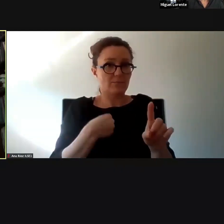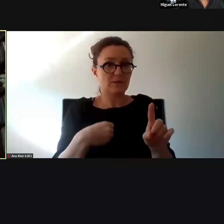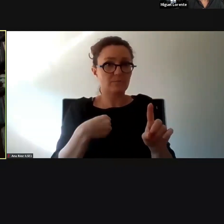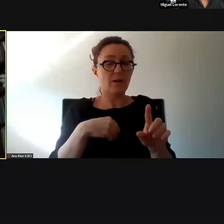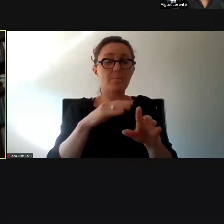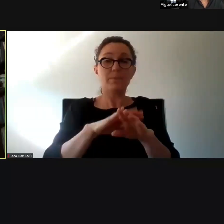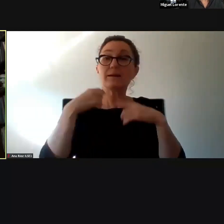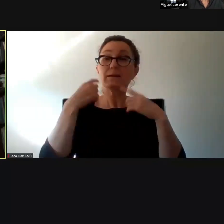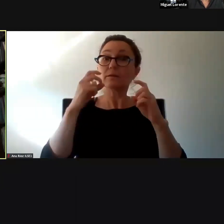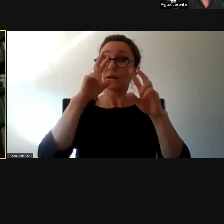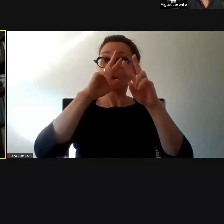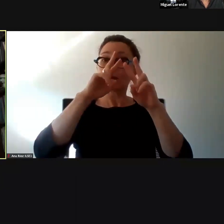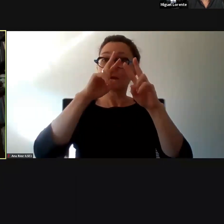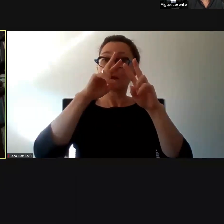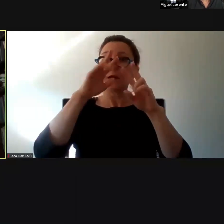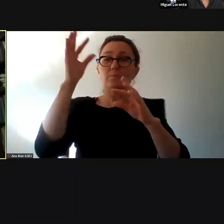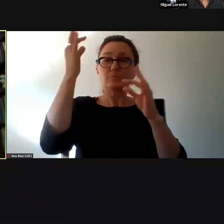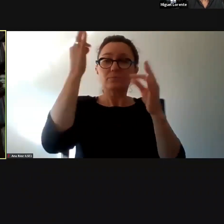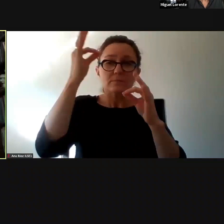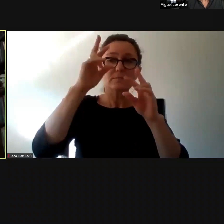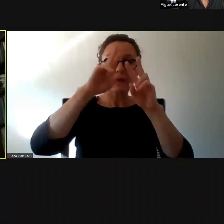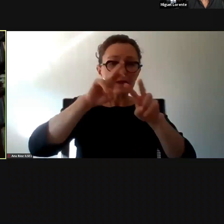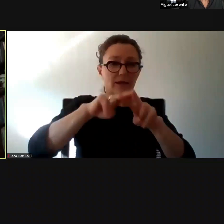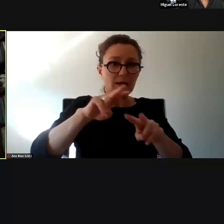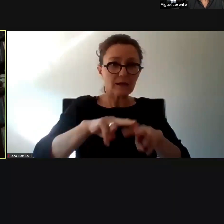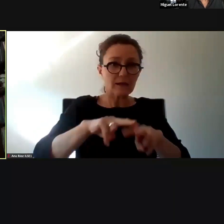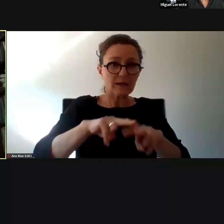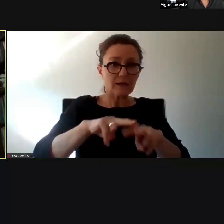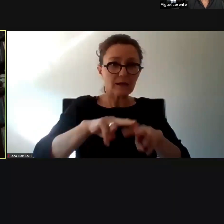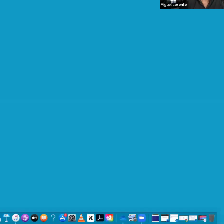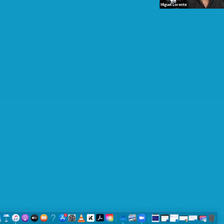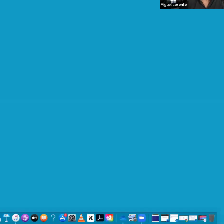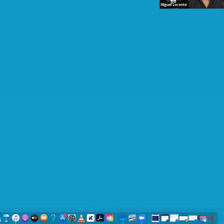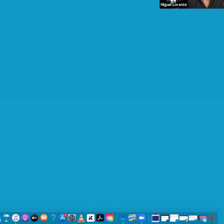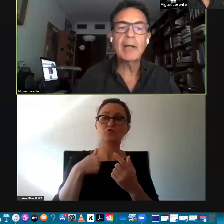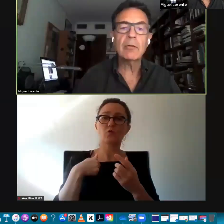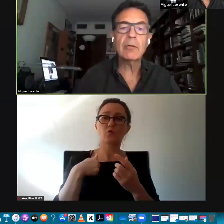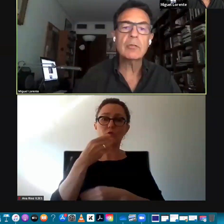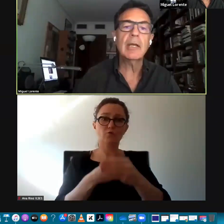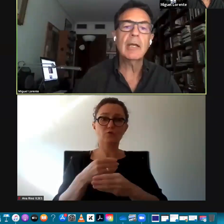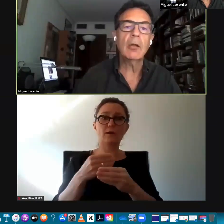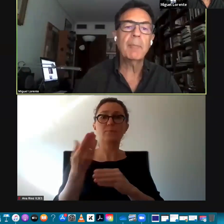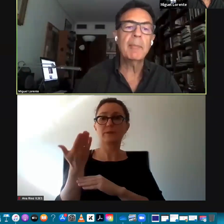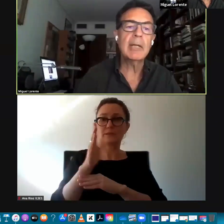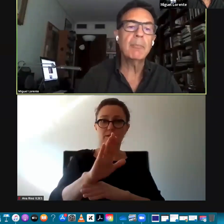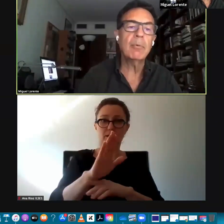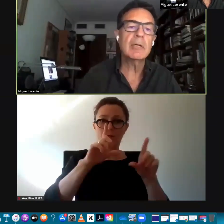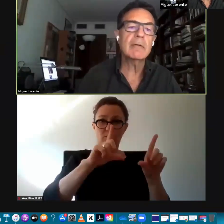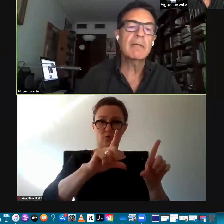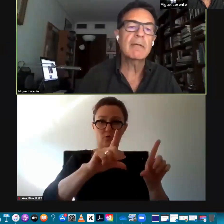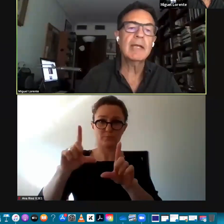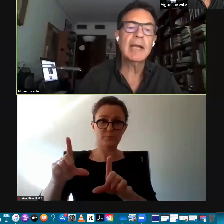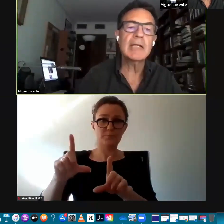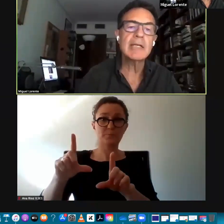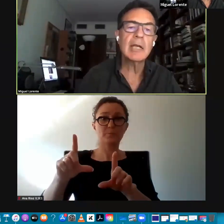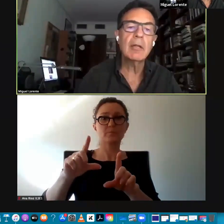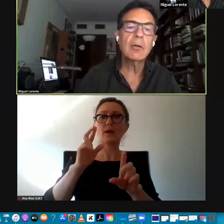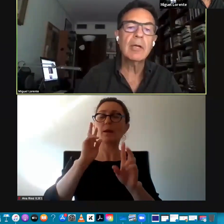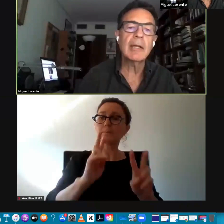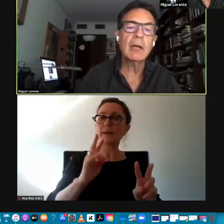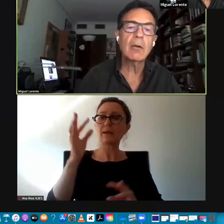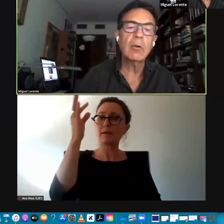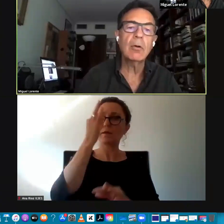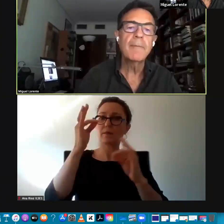analizar esta situación, voy a utilizar una presentación en la cual pues utilizaré algunos datos que nos permitan pues facilitar